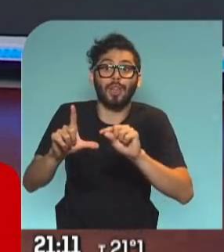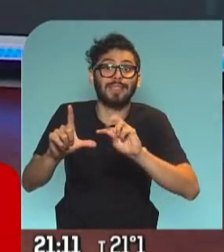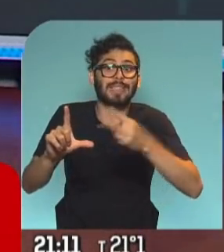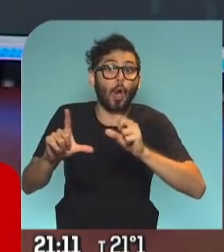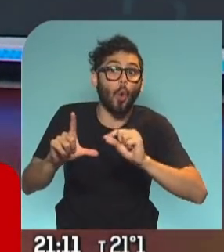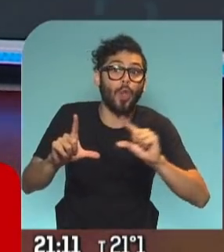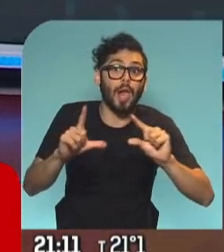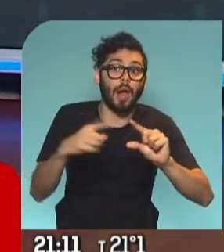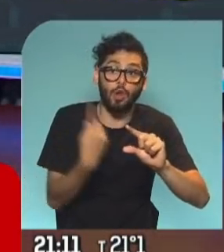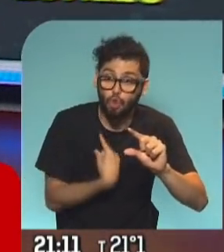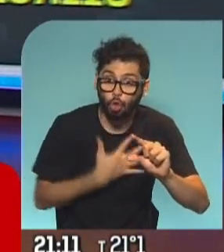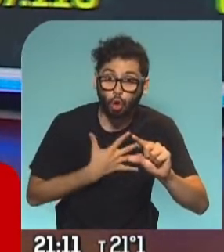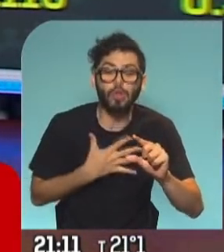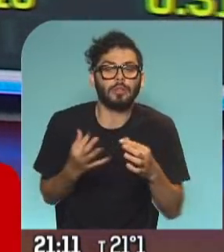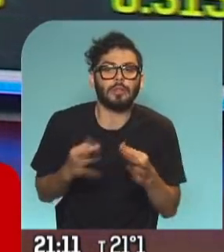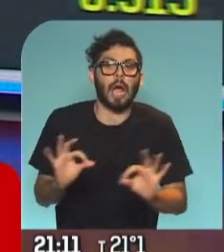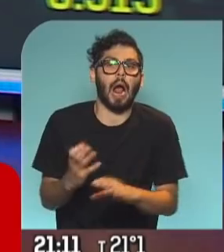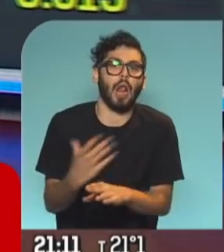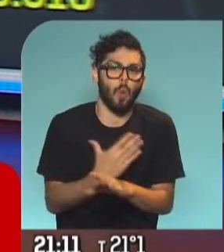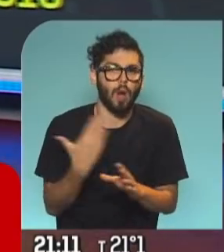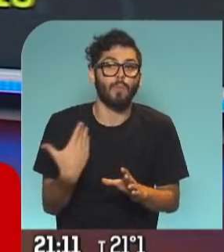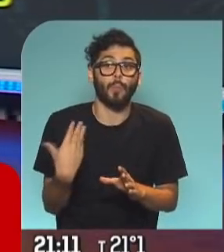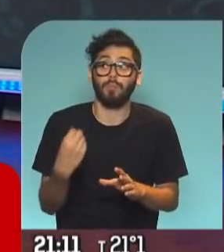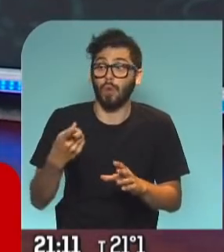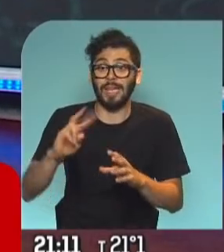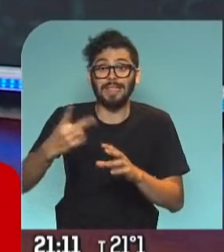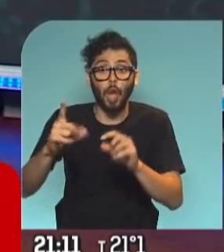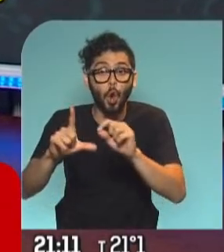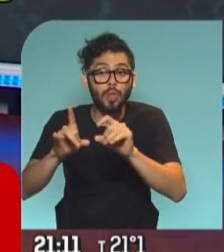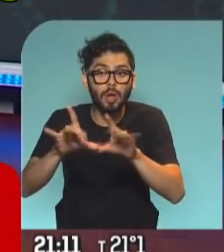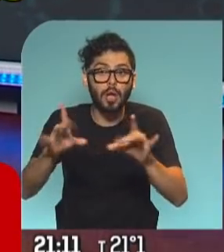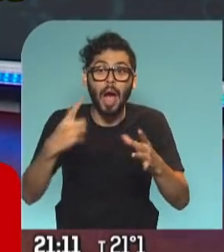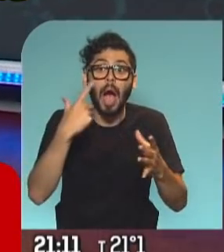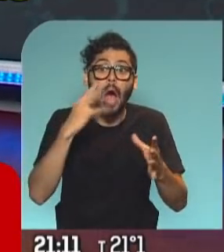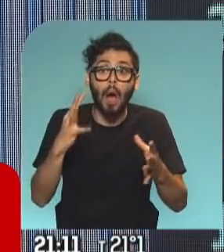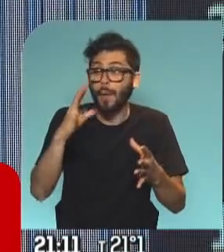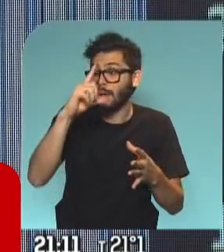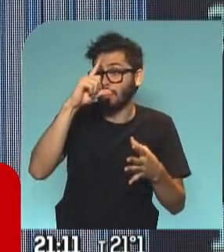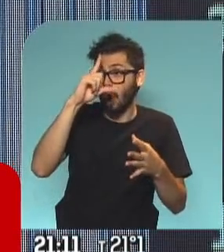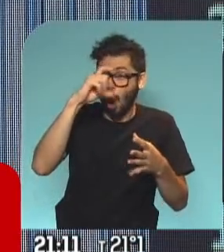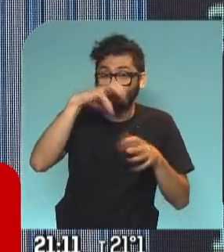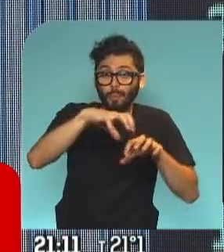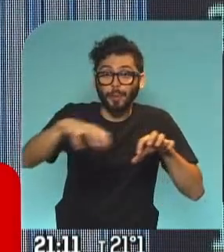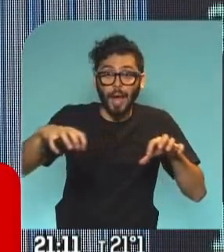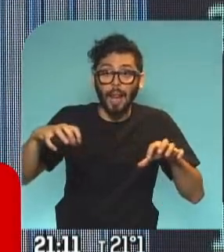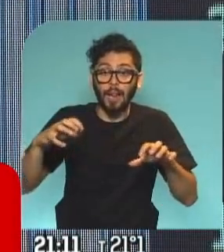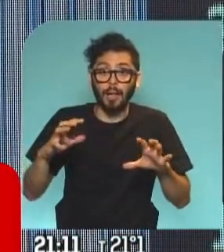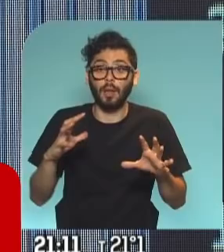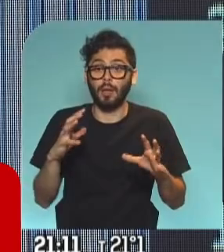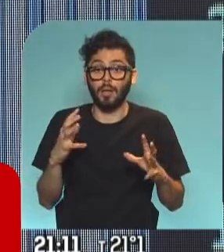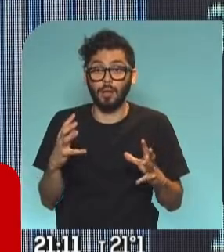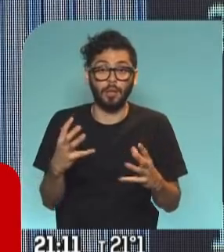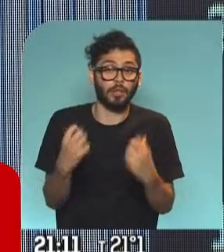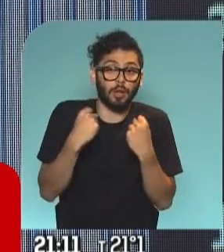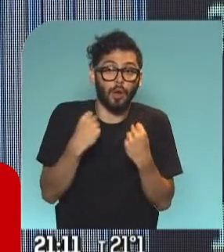gran incremento que provocó la segunda ola, porque hay que ver si el sistema de salud aguanta una segunda ola